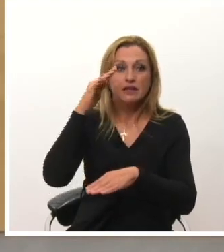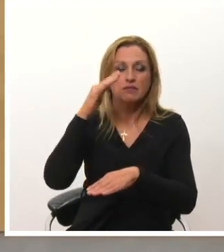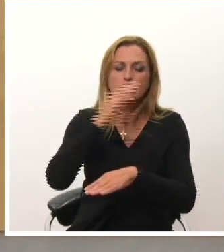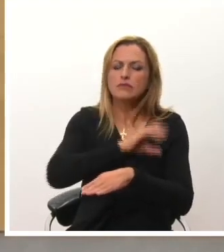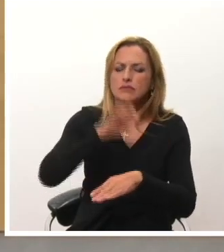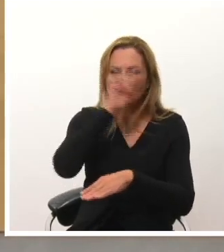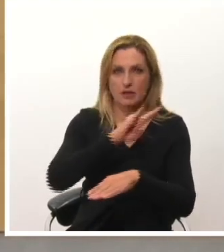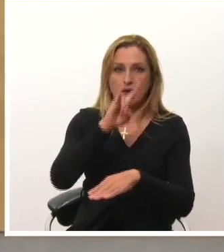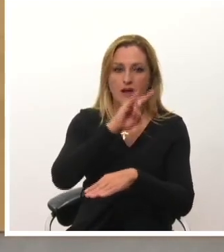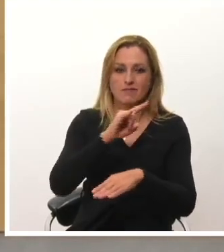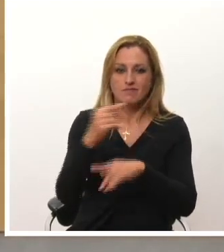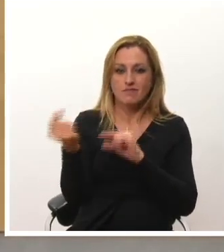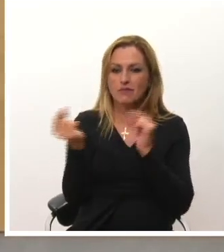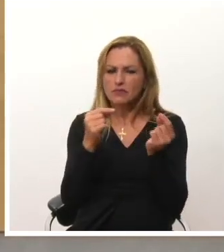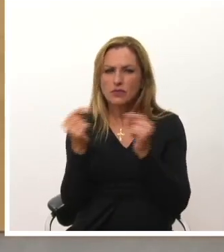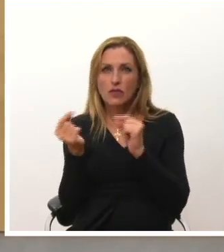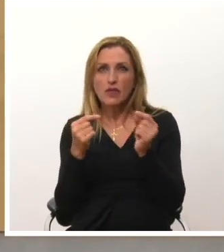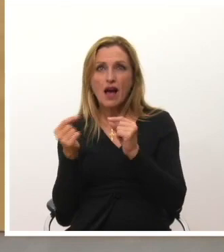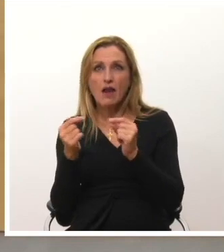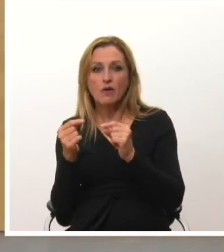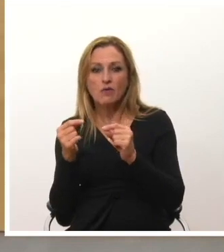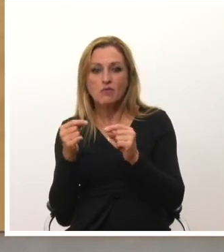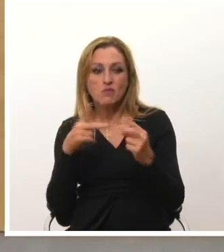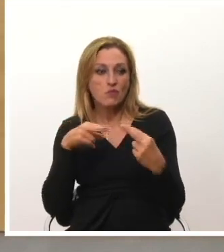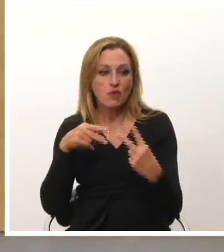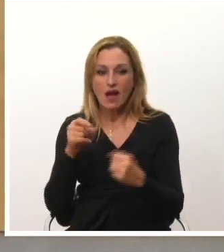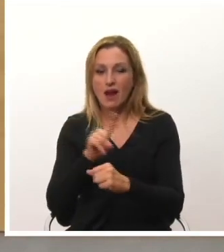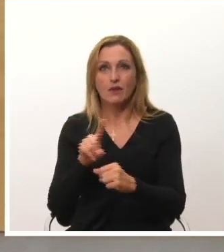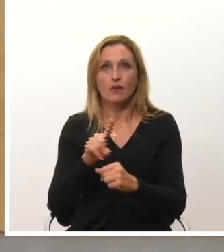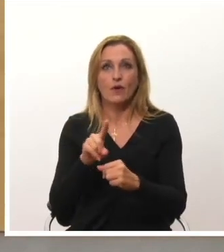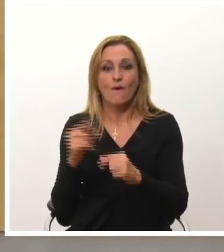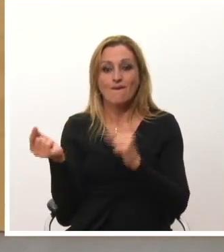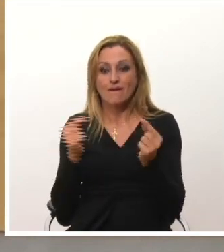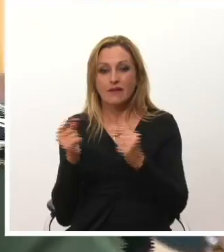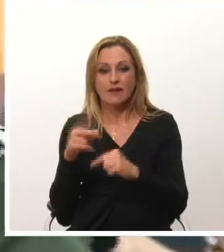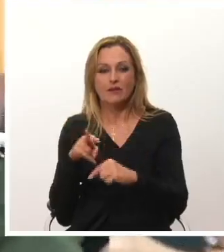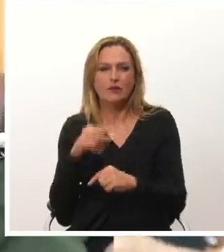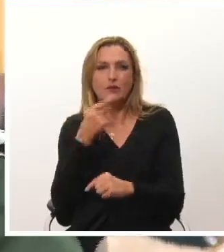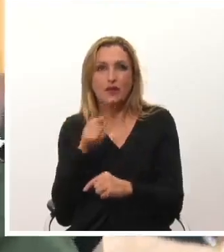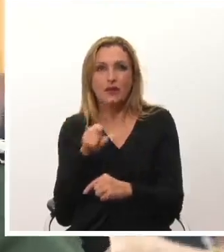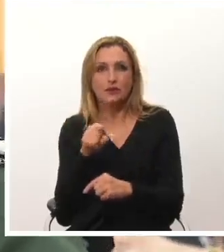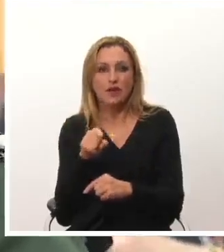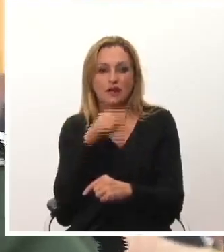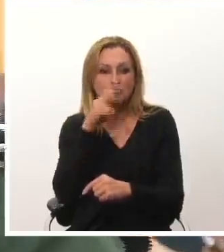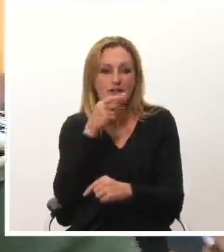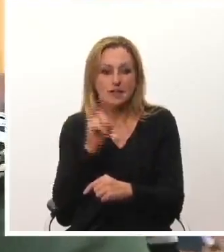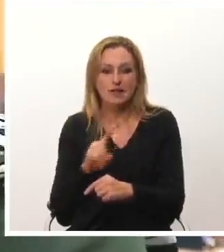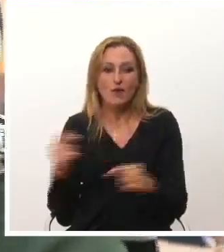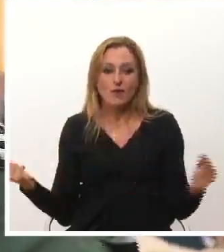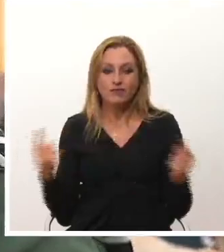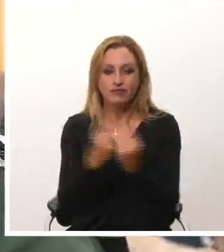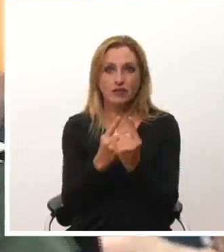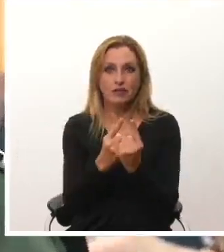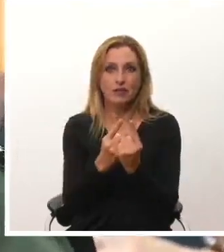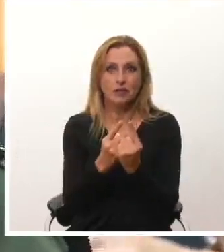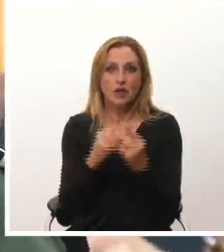ha habido diálogo A lo mejor usted no le interesaba el diálogo no no interesa el diálogo porque ustedes están ustedes Están confrontándose con el partido